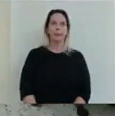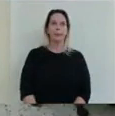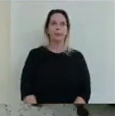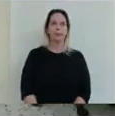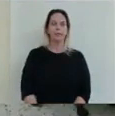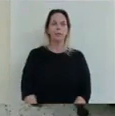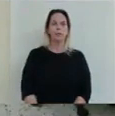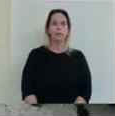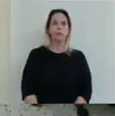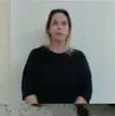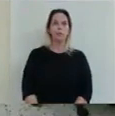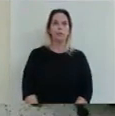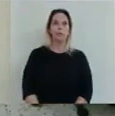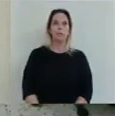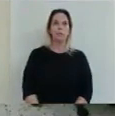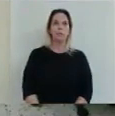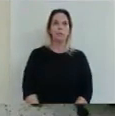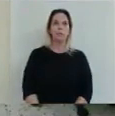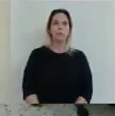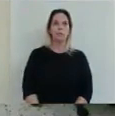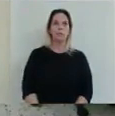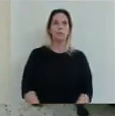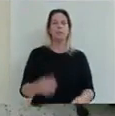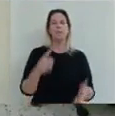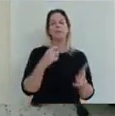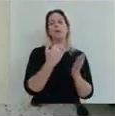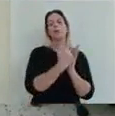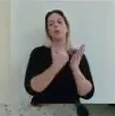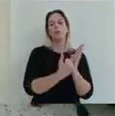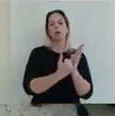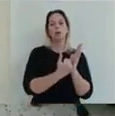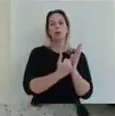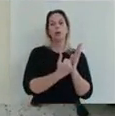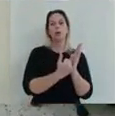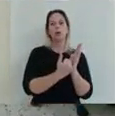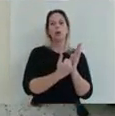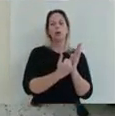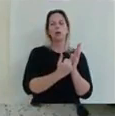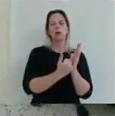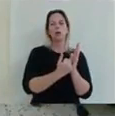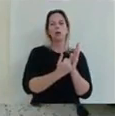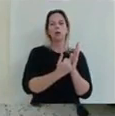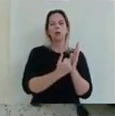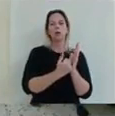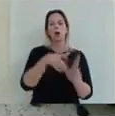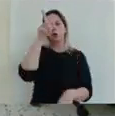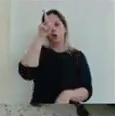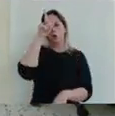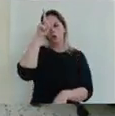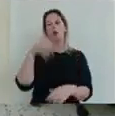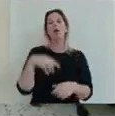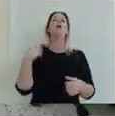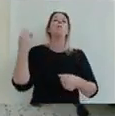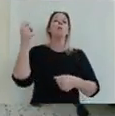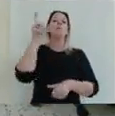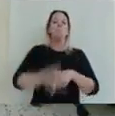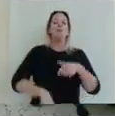Séptimo punto. Nota del DEN dando a conocer el protocolo de seguimiento y control de choferes de transporte internacional de cargas.